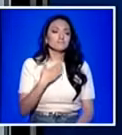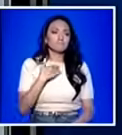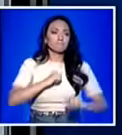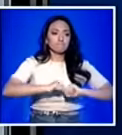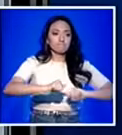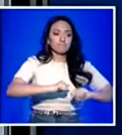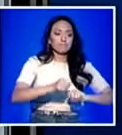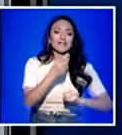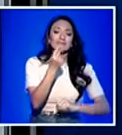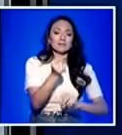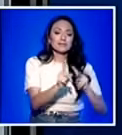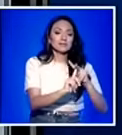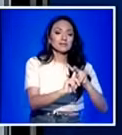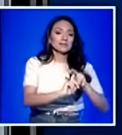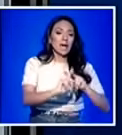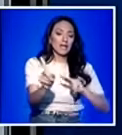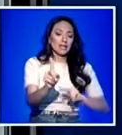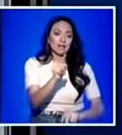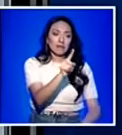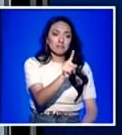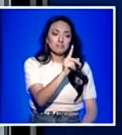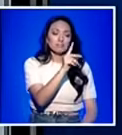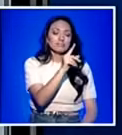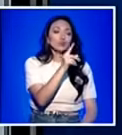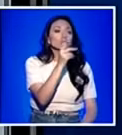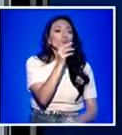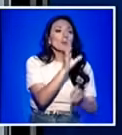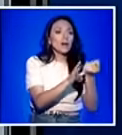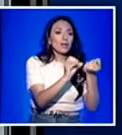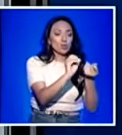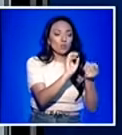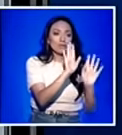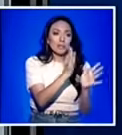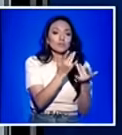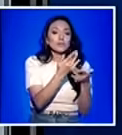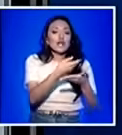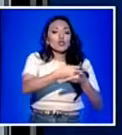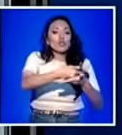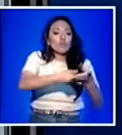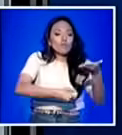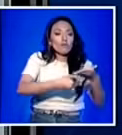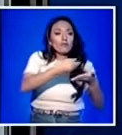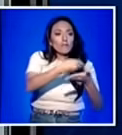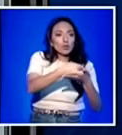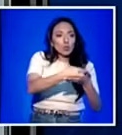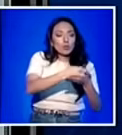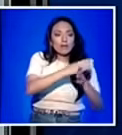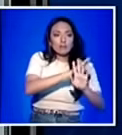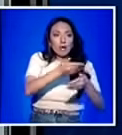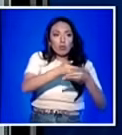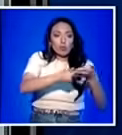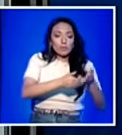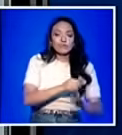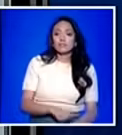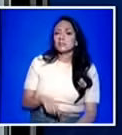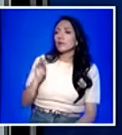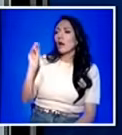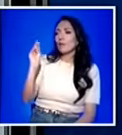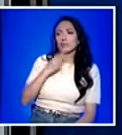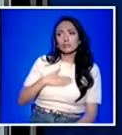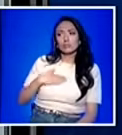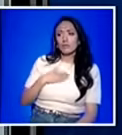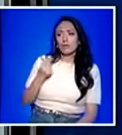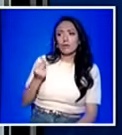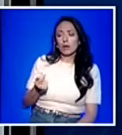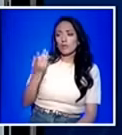salida media de Israel con el doctor de la clínica que nos dé la cita y la factura para que salga inmediatamente. Pilas, escribe a la man de las boletas, que